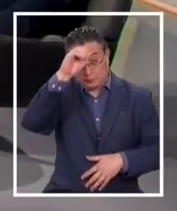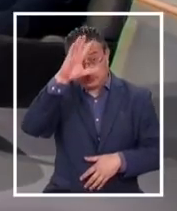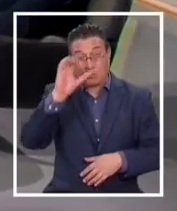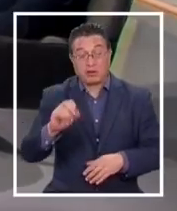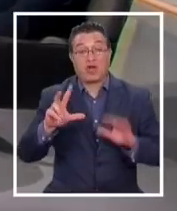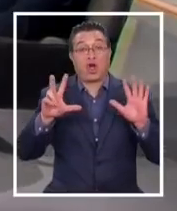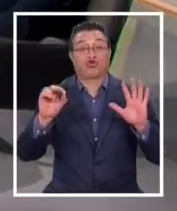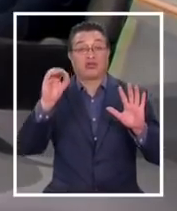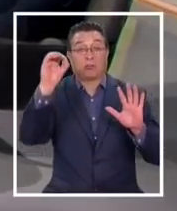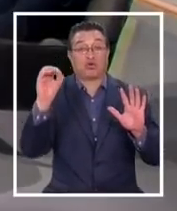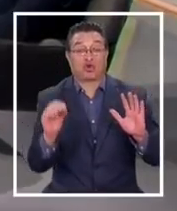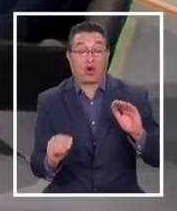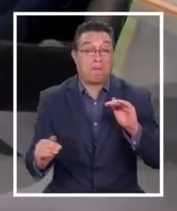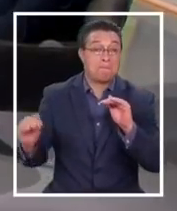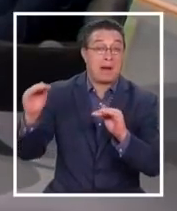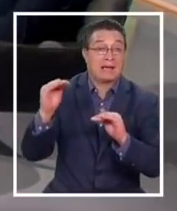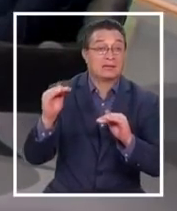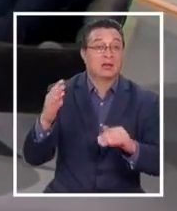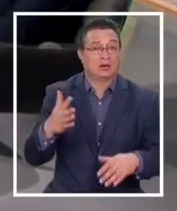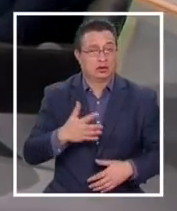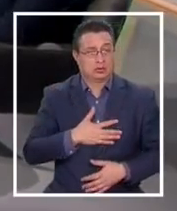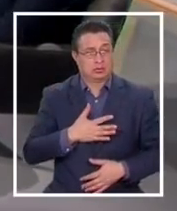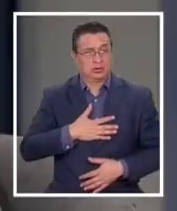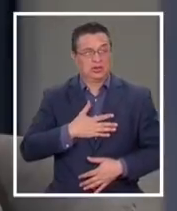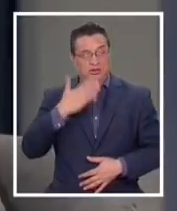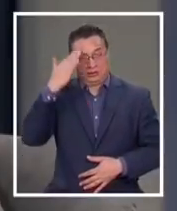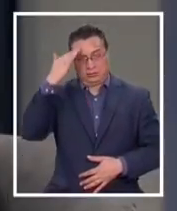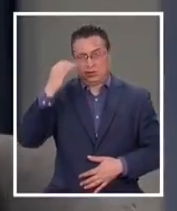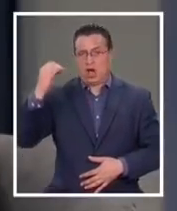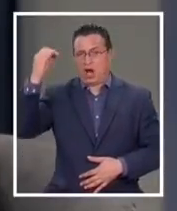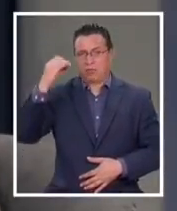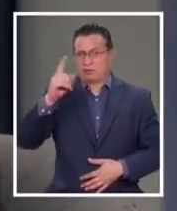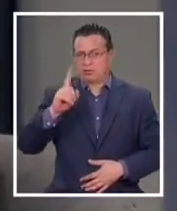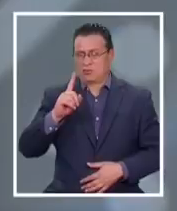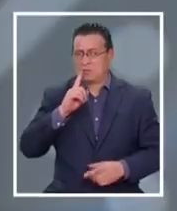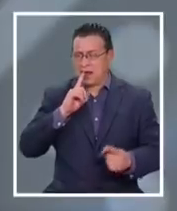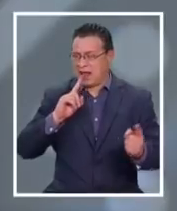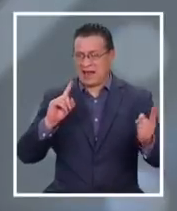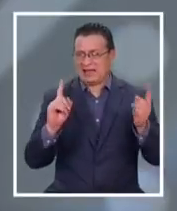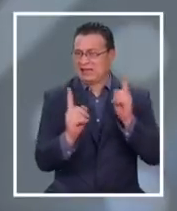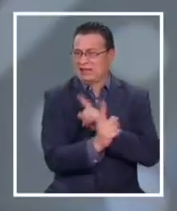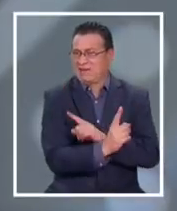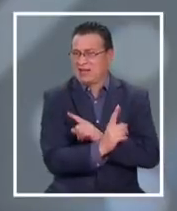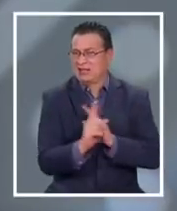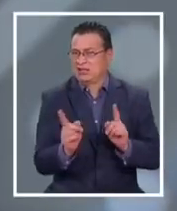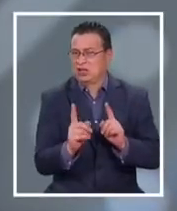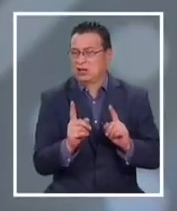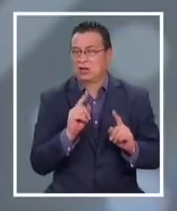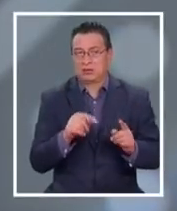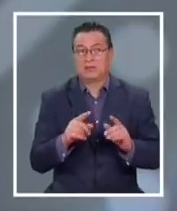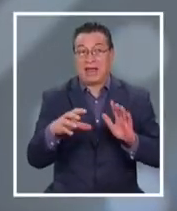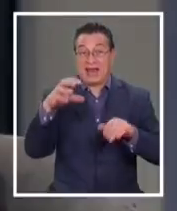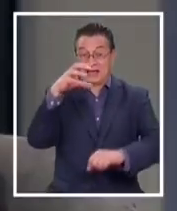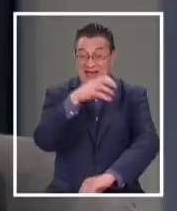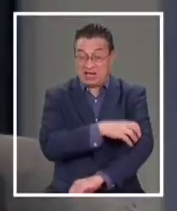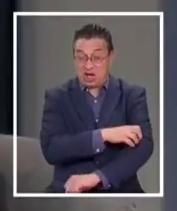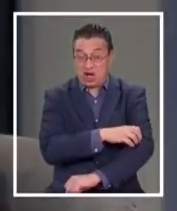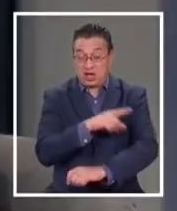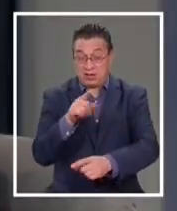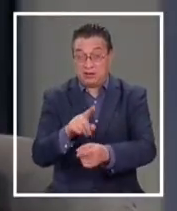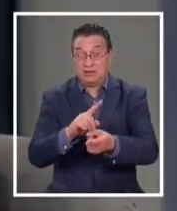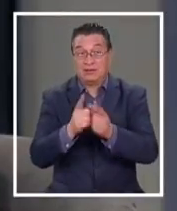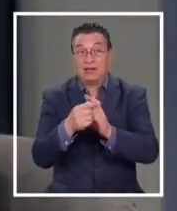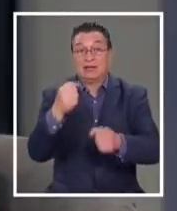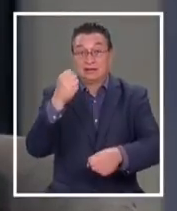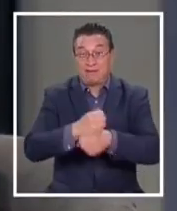el 80%. Yo tengo la percepción que es completamente al revés, que el impacto para esas regiones, en